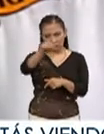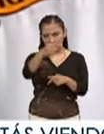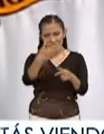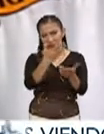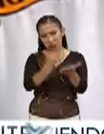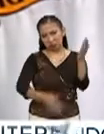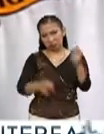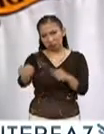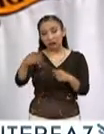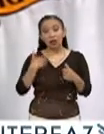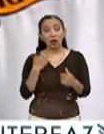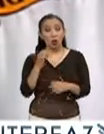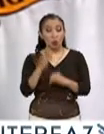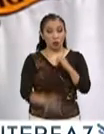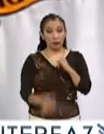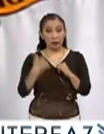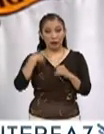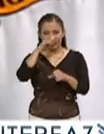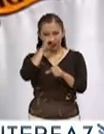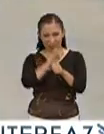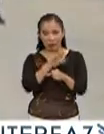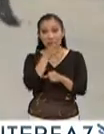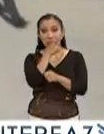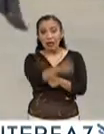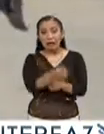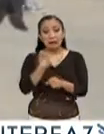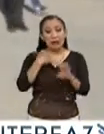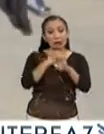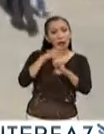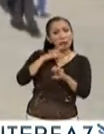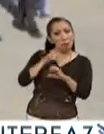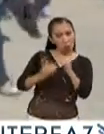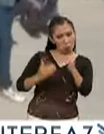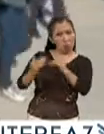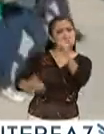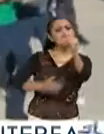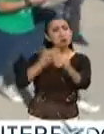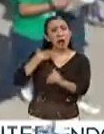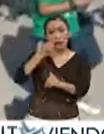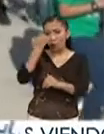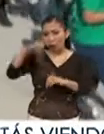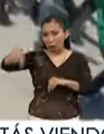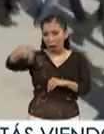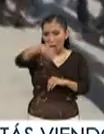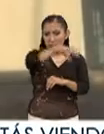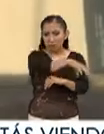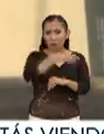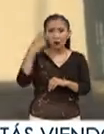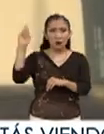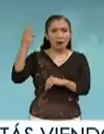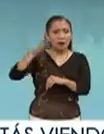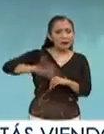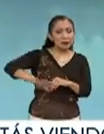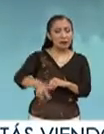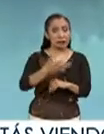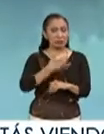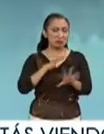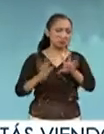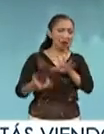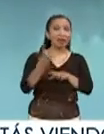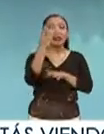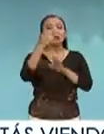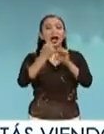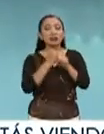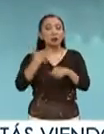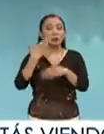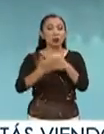resto. Finalmente, el secretario comenta que el Estado ha mejorado mucho la infraestructura de sus universidades y tienen un promedio de 3